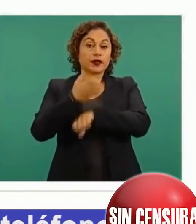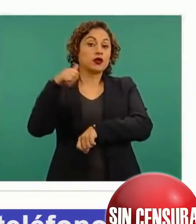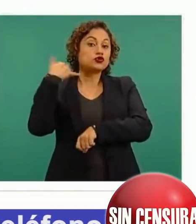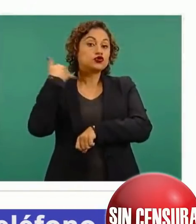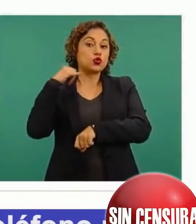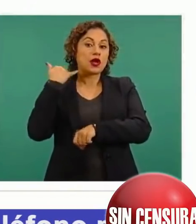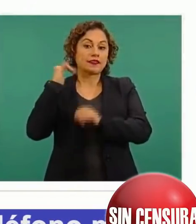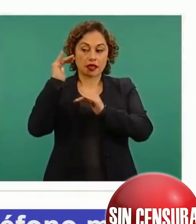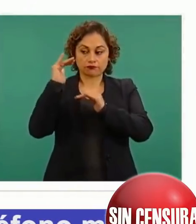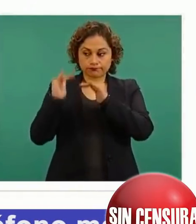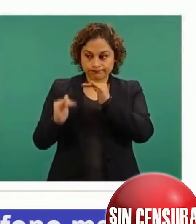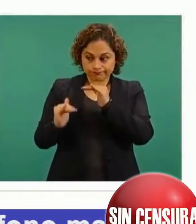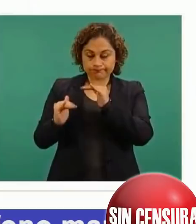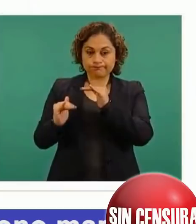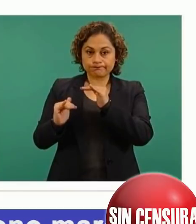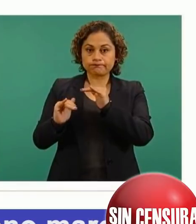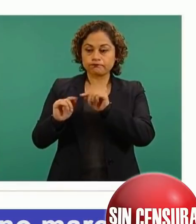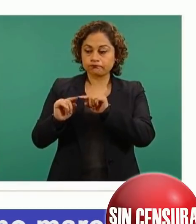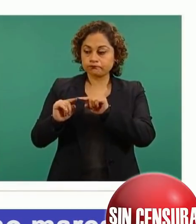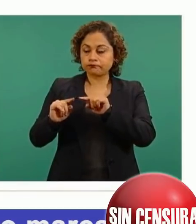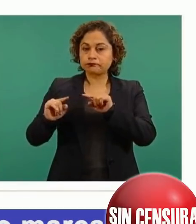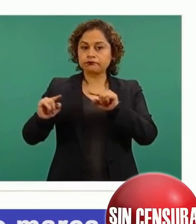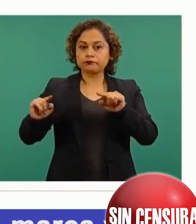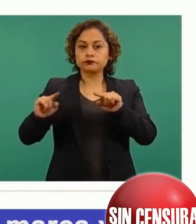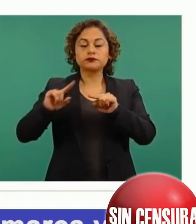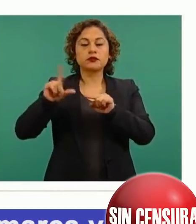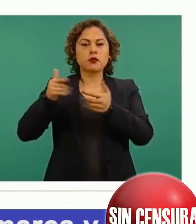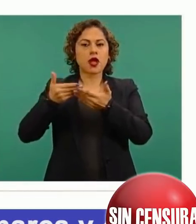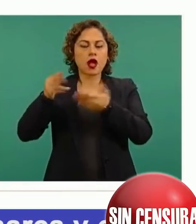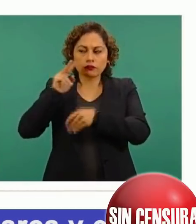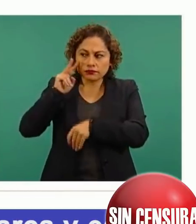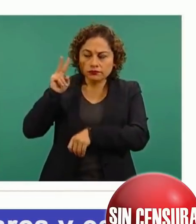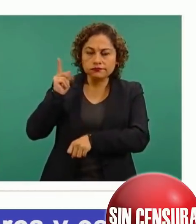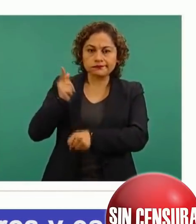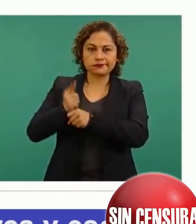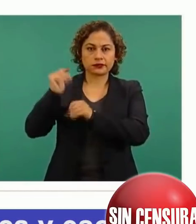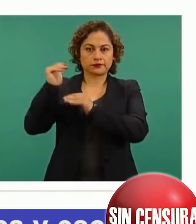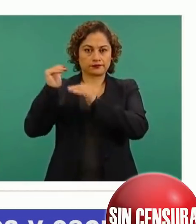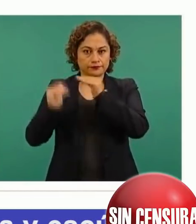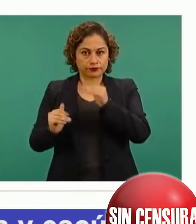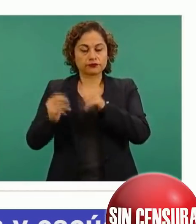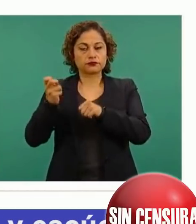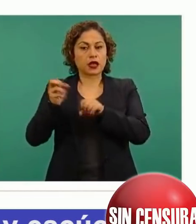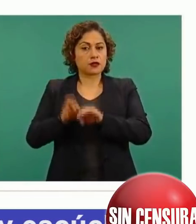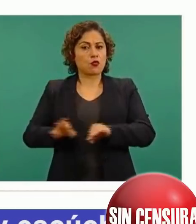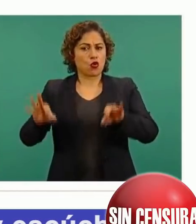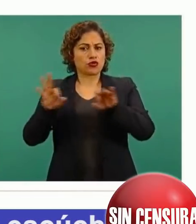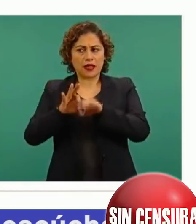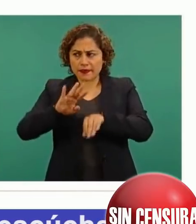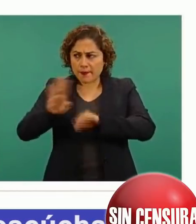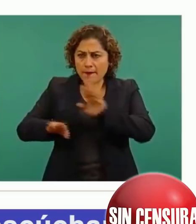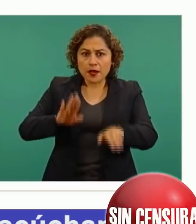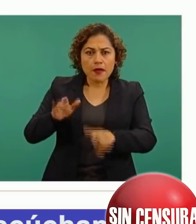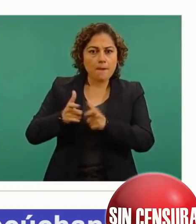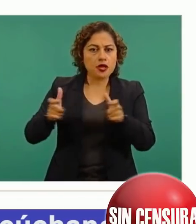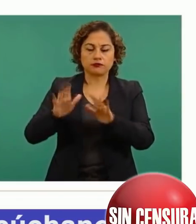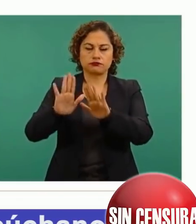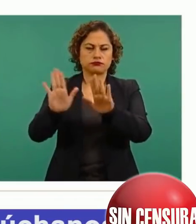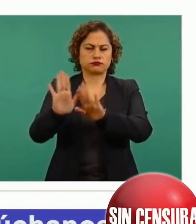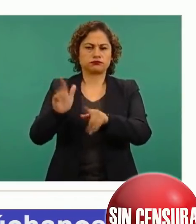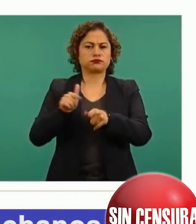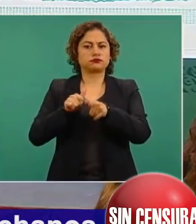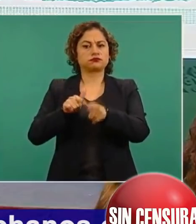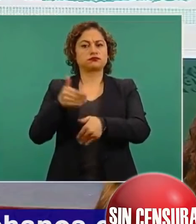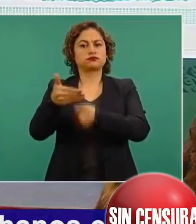después estabilidad con tendencia a la baja. No hay una repercusión importante sobre la mortalidad, la siguiente, y la hospitalización se